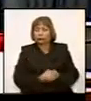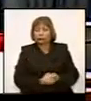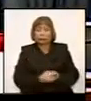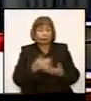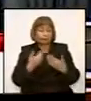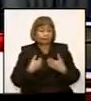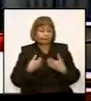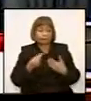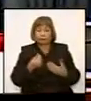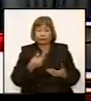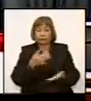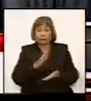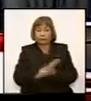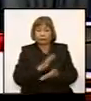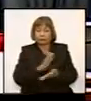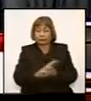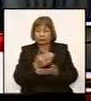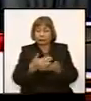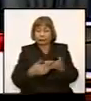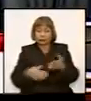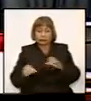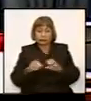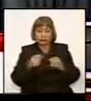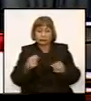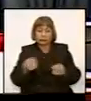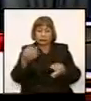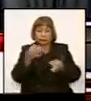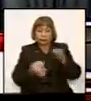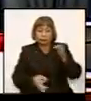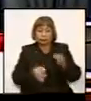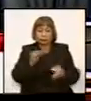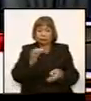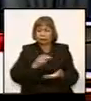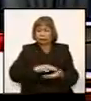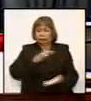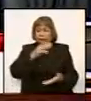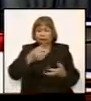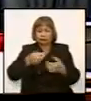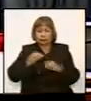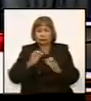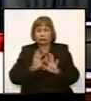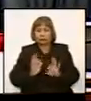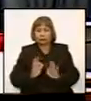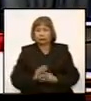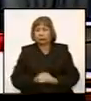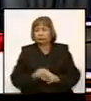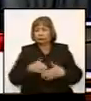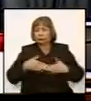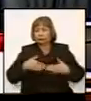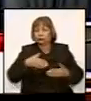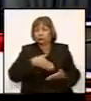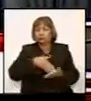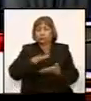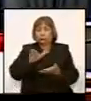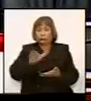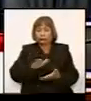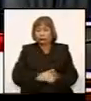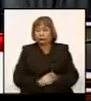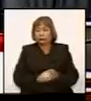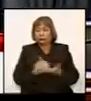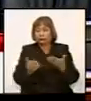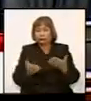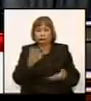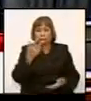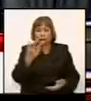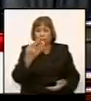la cantidad de expedientes que existen en el Poder Judicial impide que lo puedan sacar por lo menos